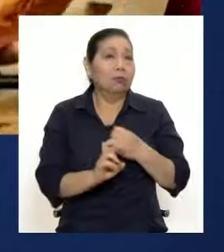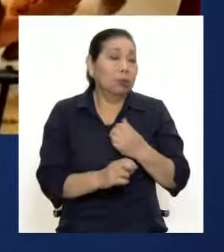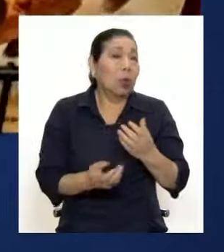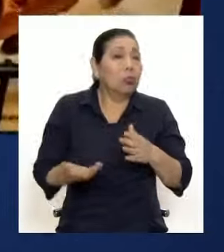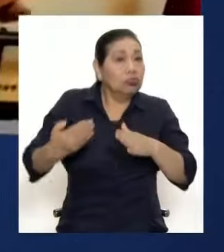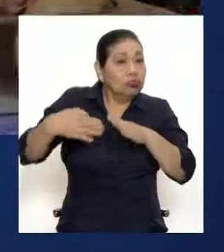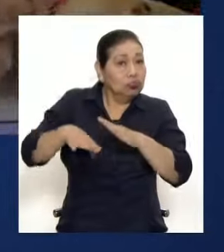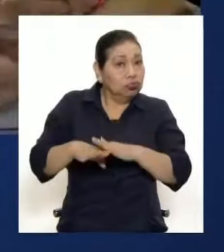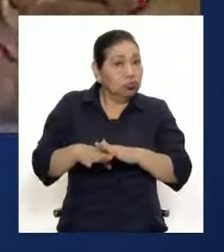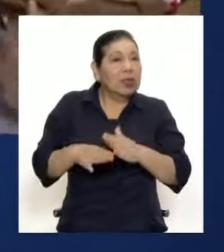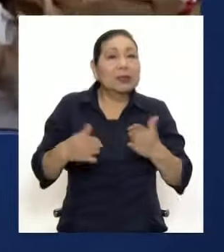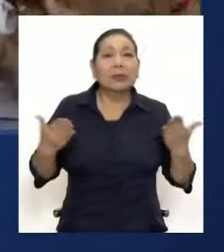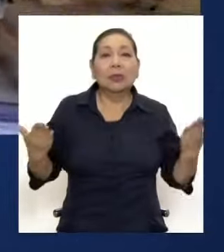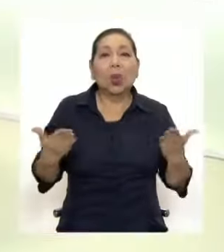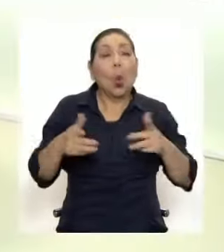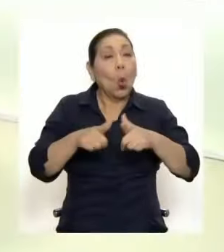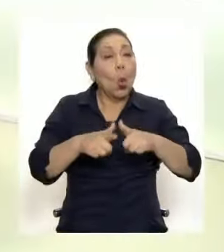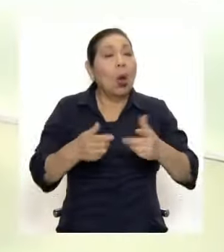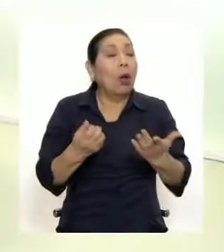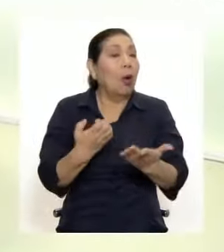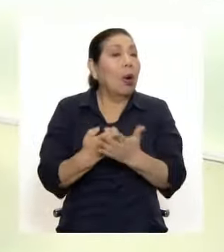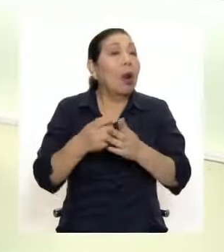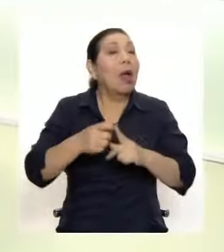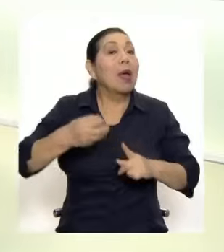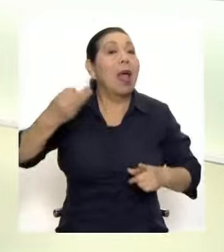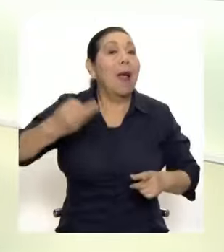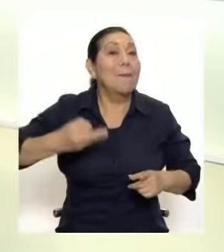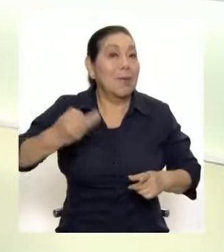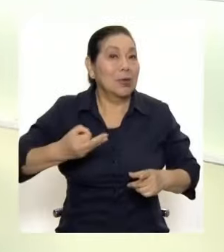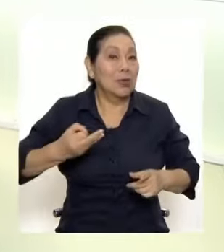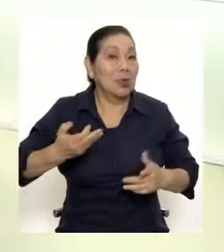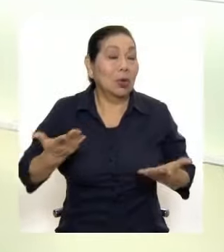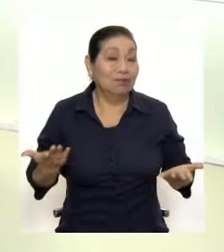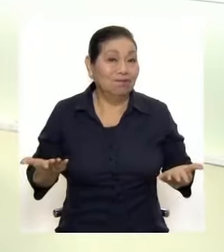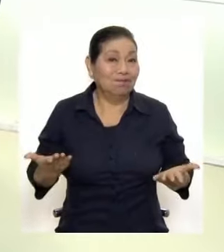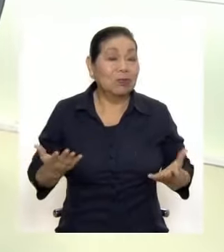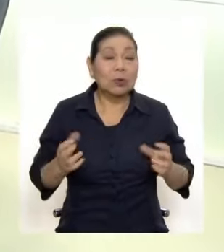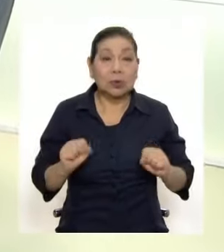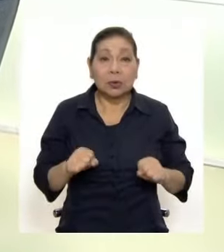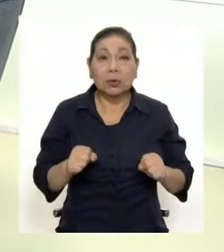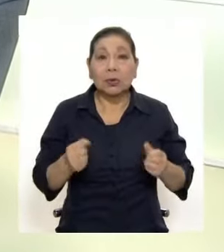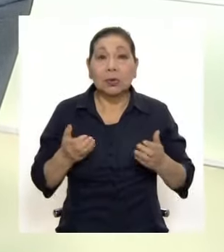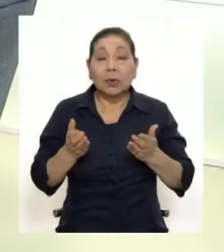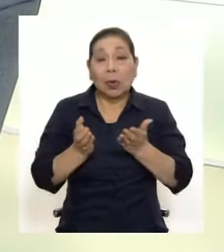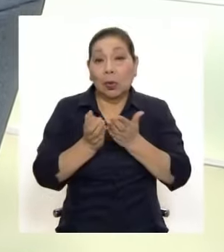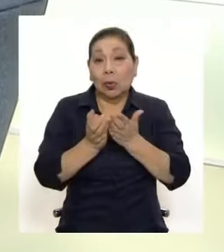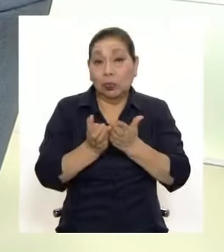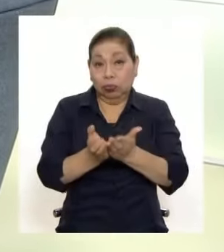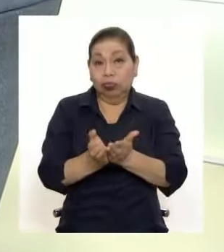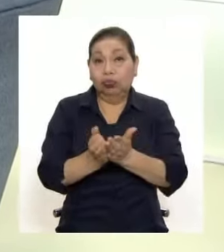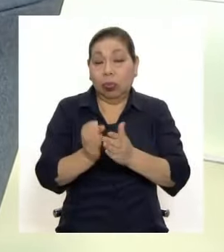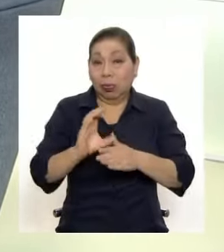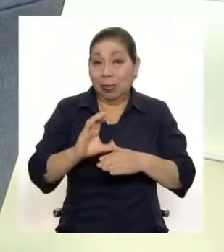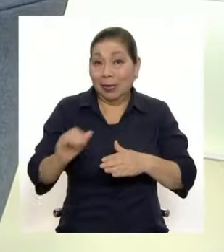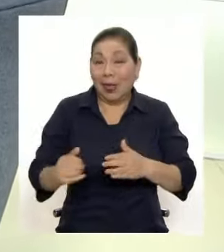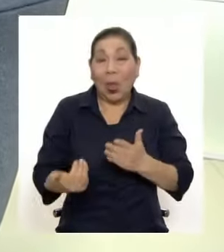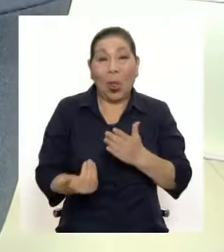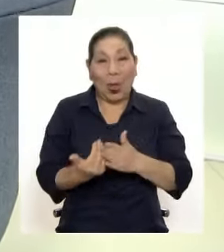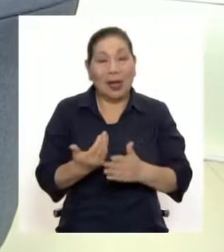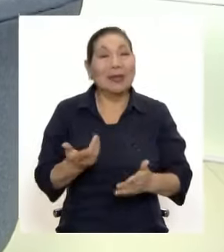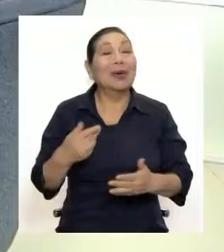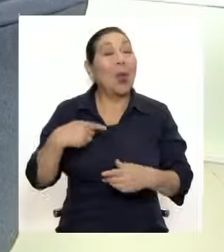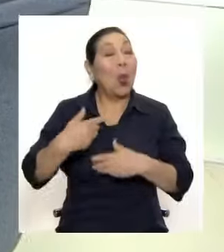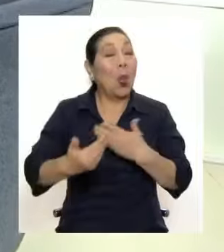Ingresar a través de una zona económica especial en los alrededores del puerto de chancay que en pocos días se va a